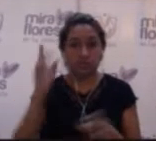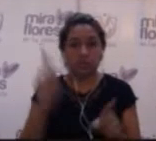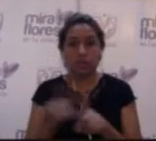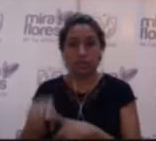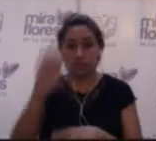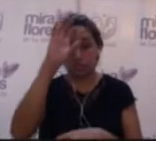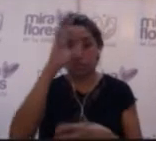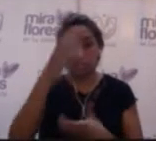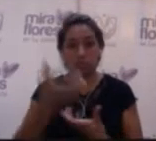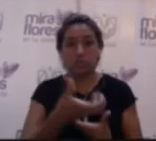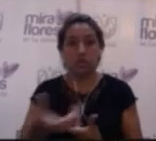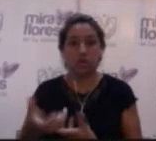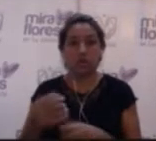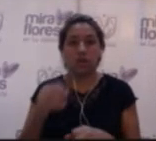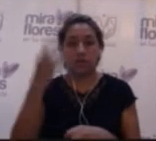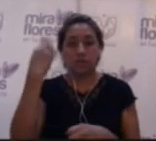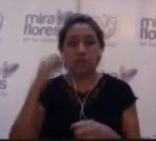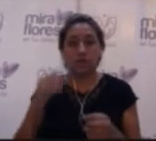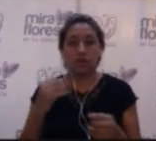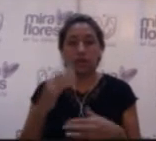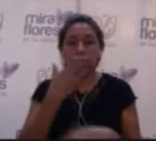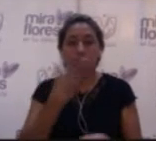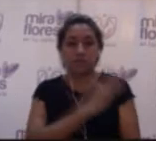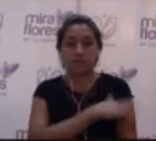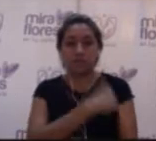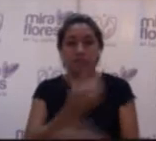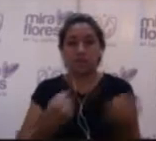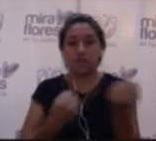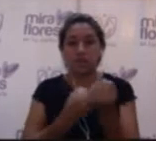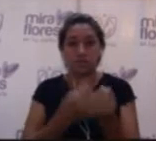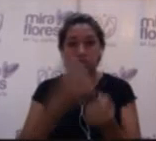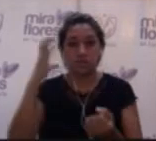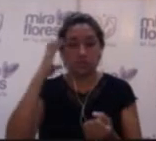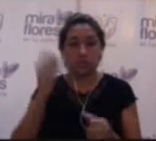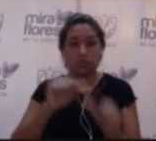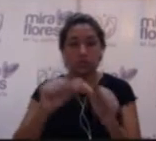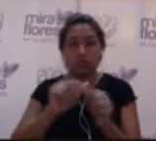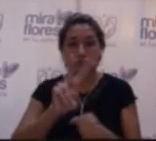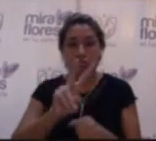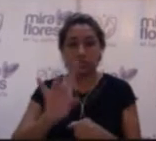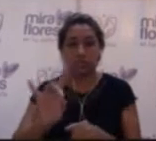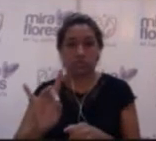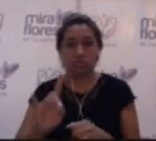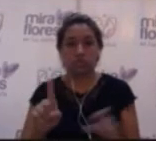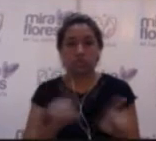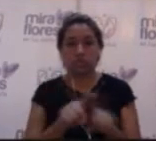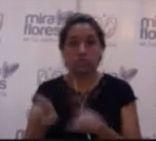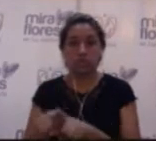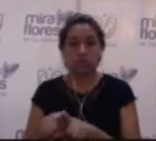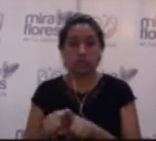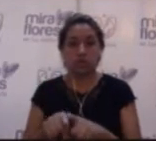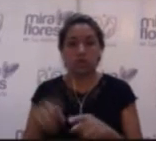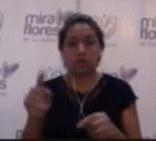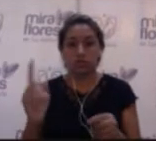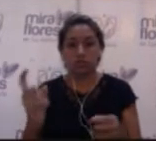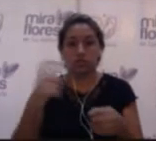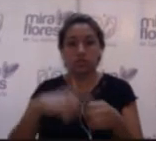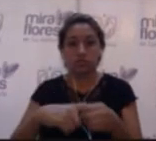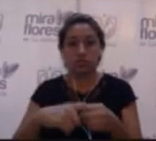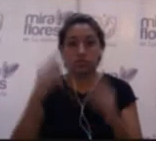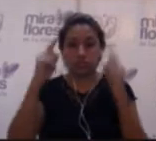Perú en favor de la Compañía de Bomberos Voluntarios Miraflores número 28. El mismo que como anexo forma parte integrante del